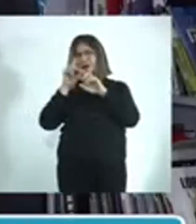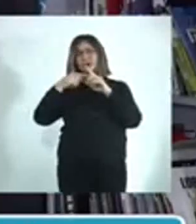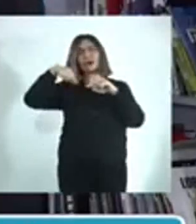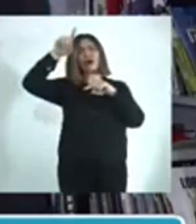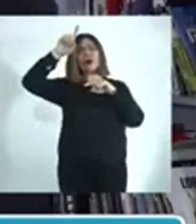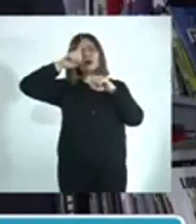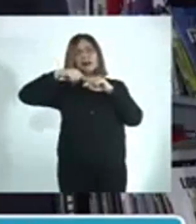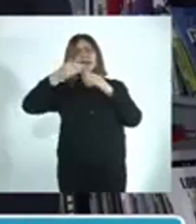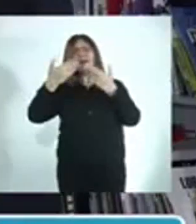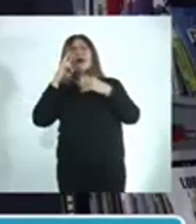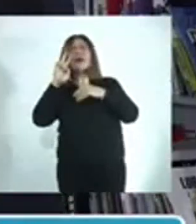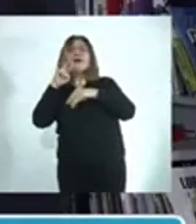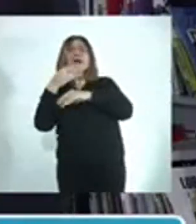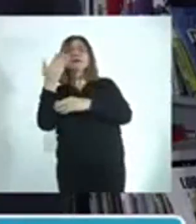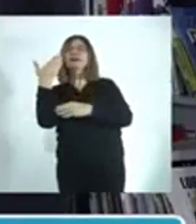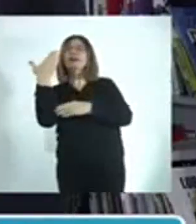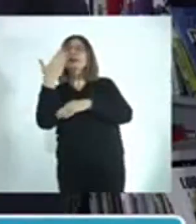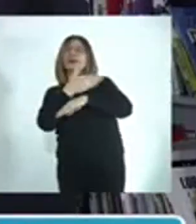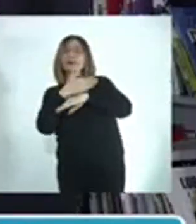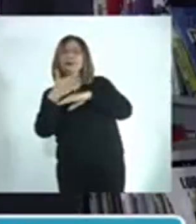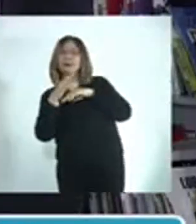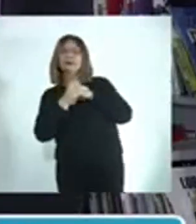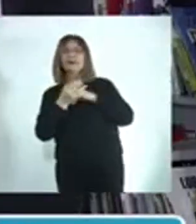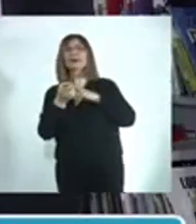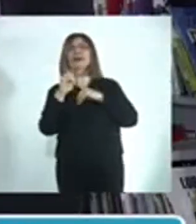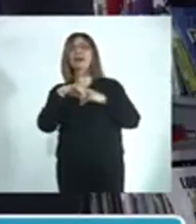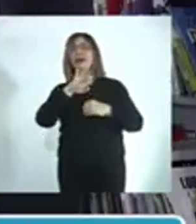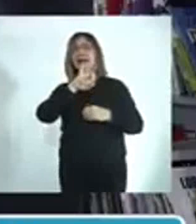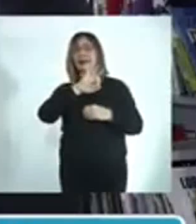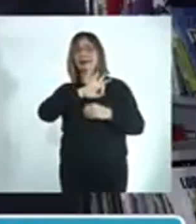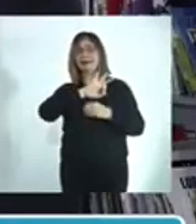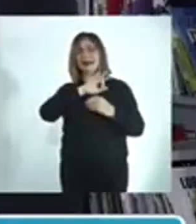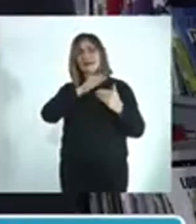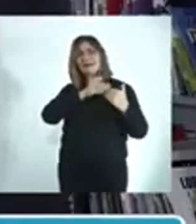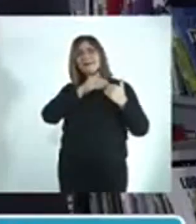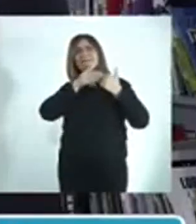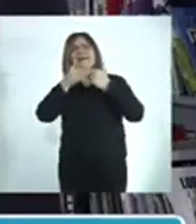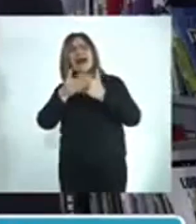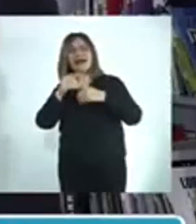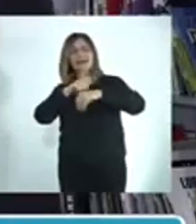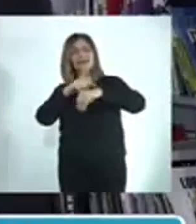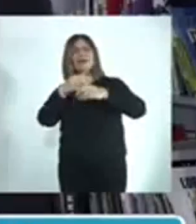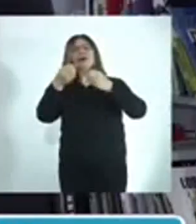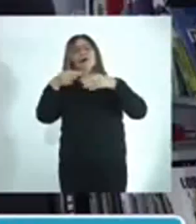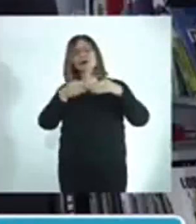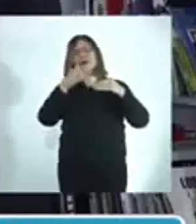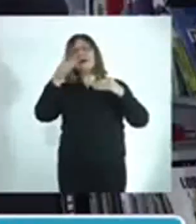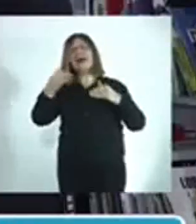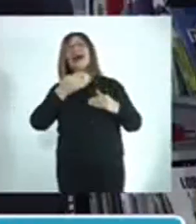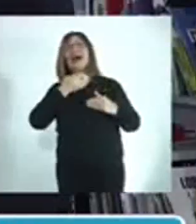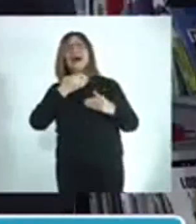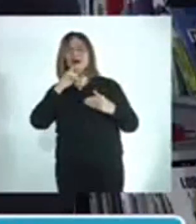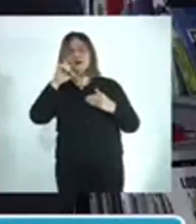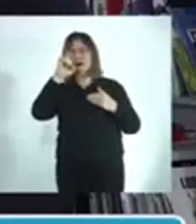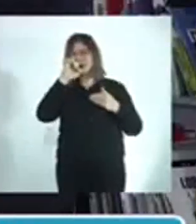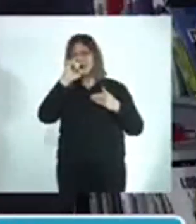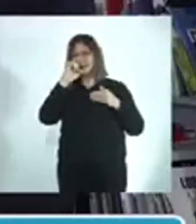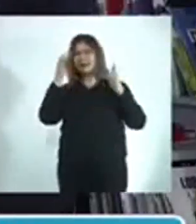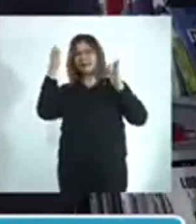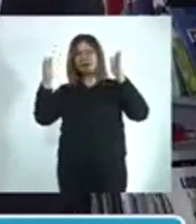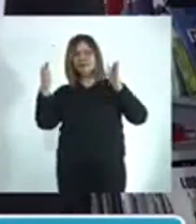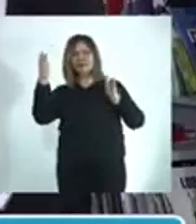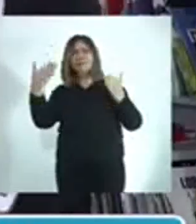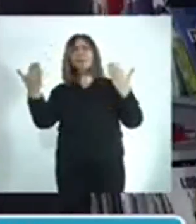van a tener tiempo para verla y los exámenes hasta el 7 de agosto van a poder realizarlo. Exactamente, queremos ver, a